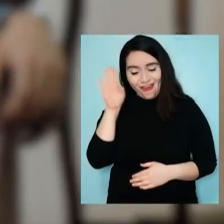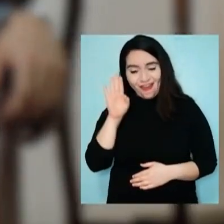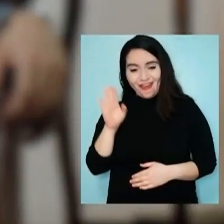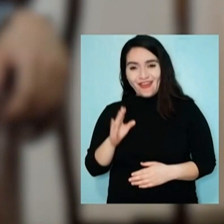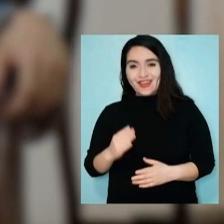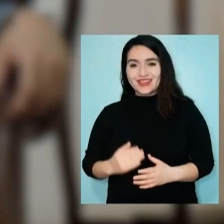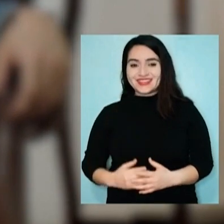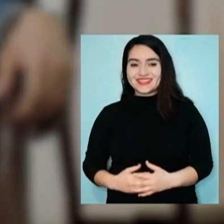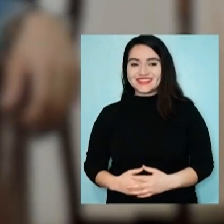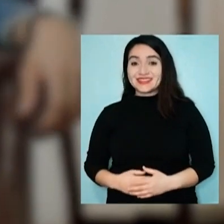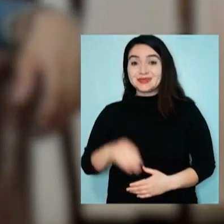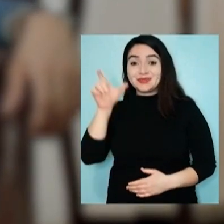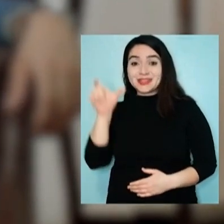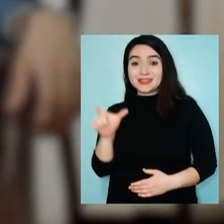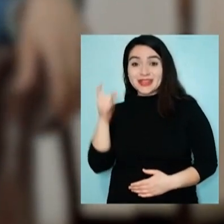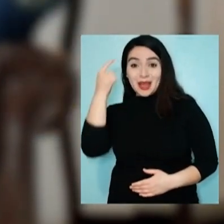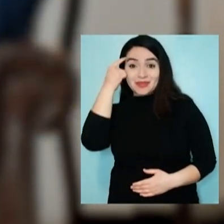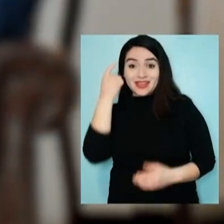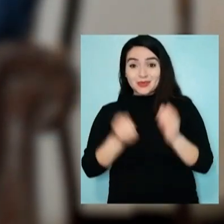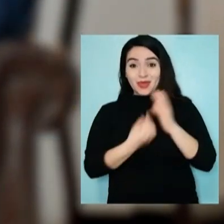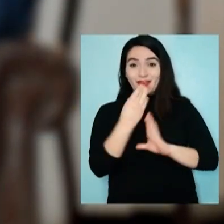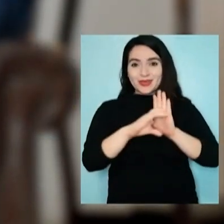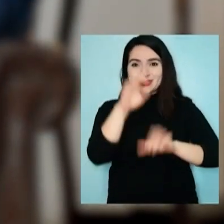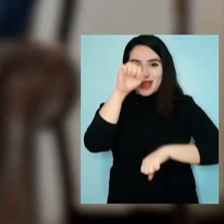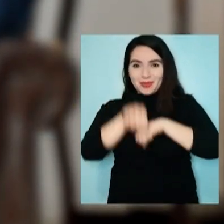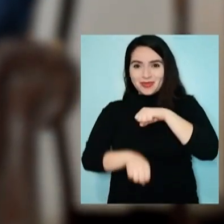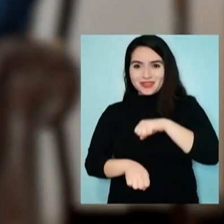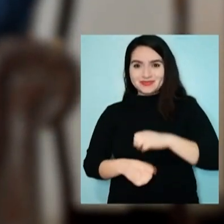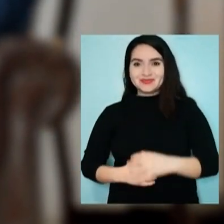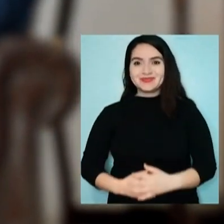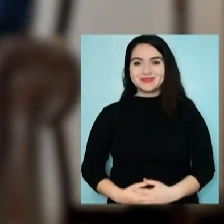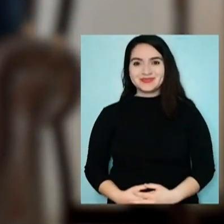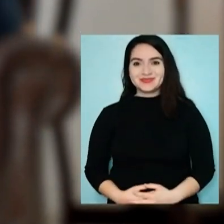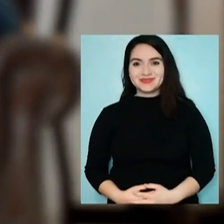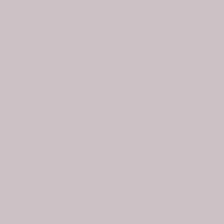El que piensa, aprueba.